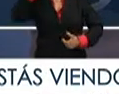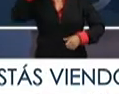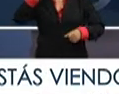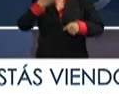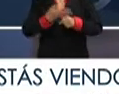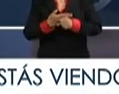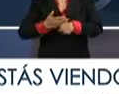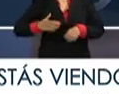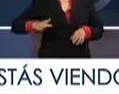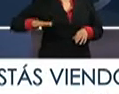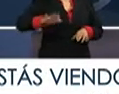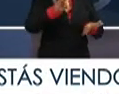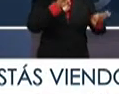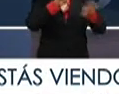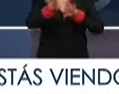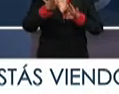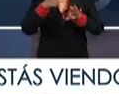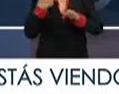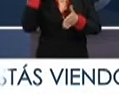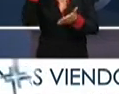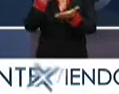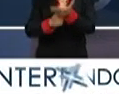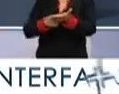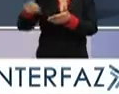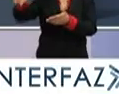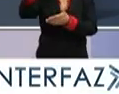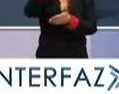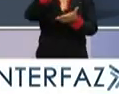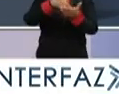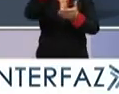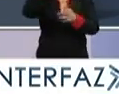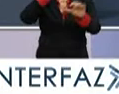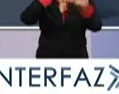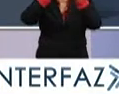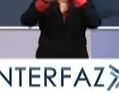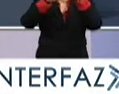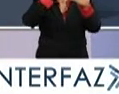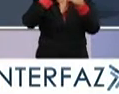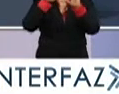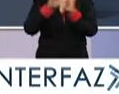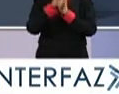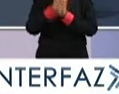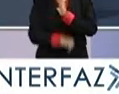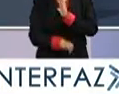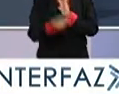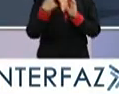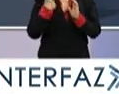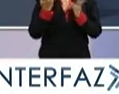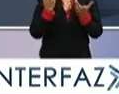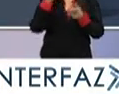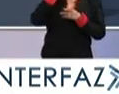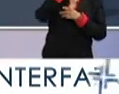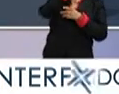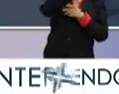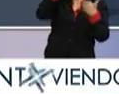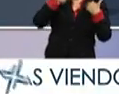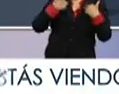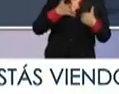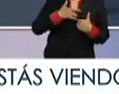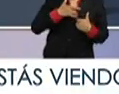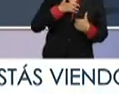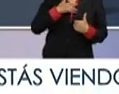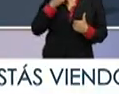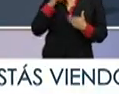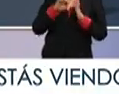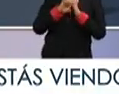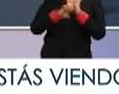responsables que trabajen en los medios de comunicación. Porque alguien que tenga la visión humanista siempre tendrá una